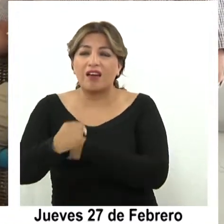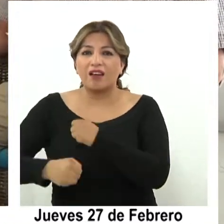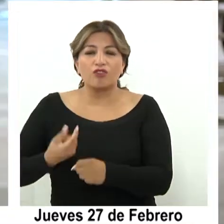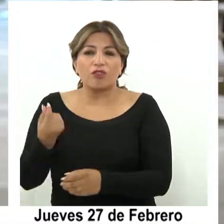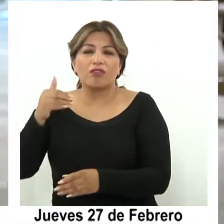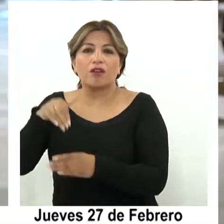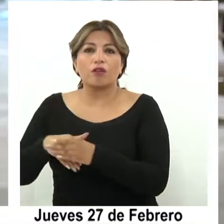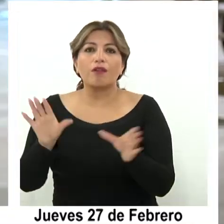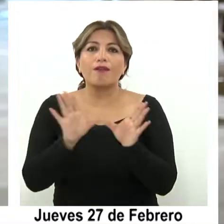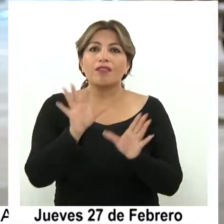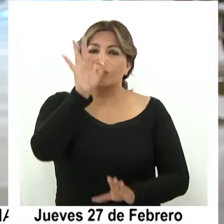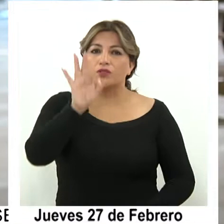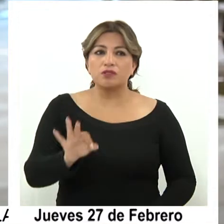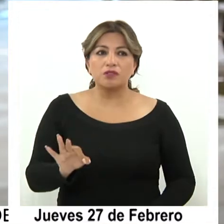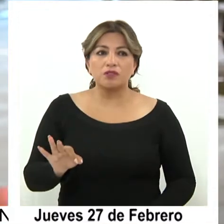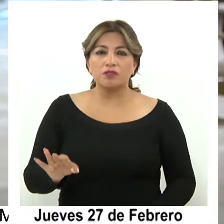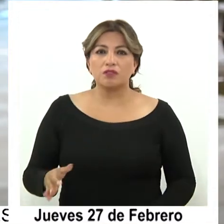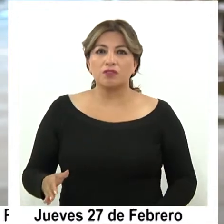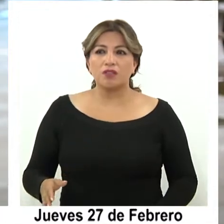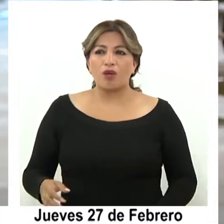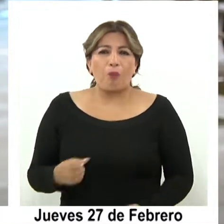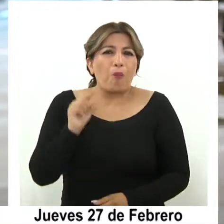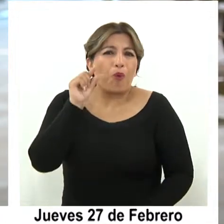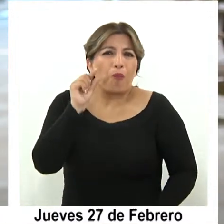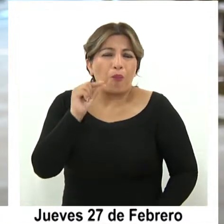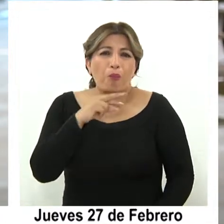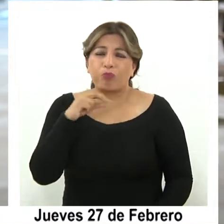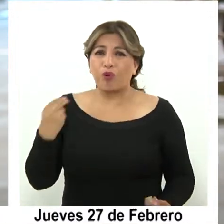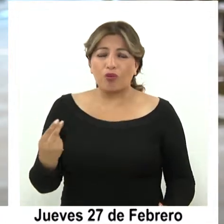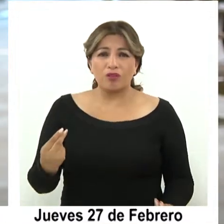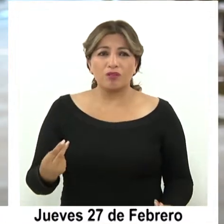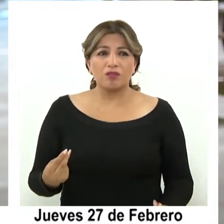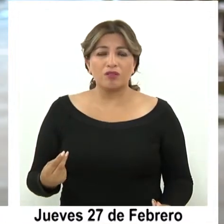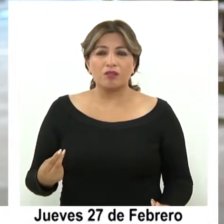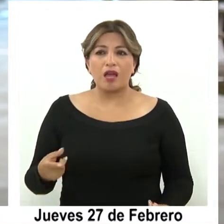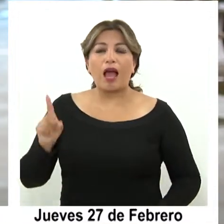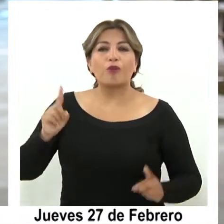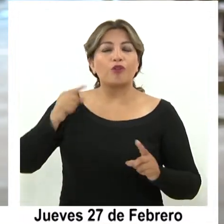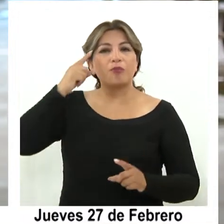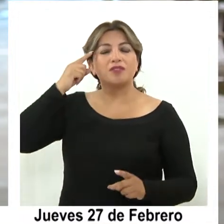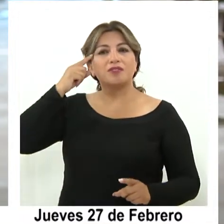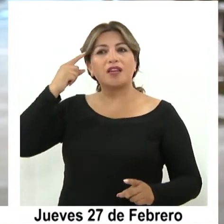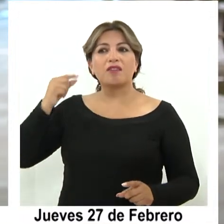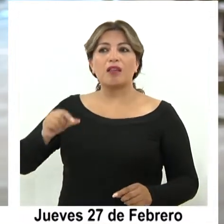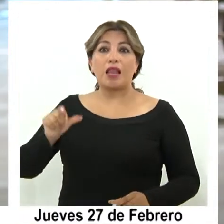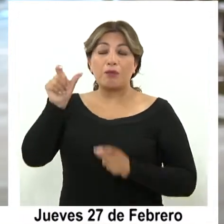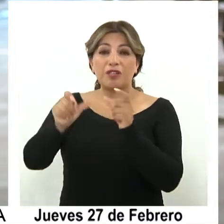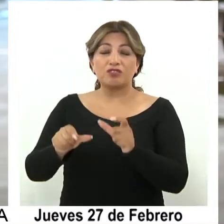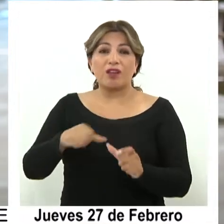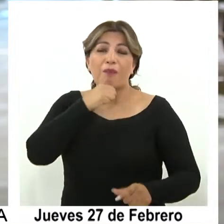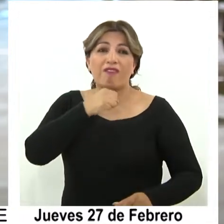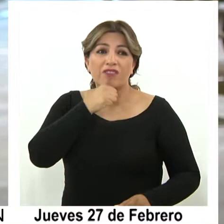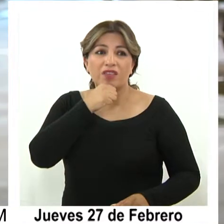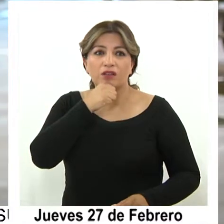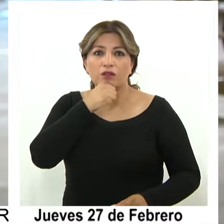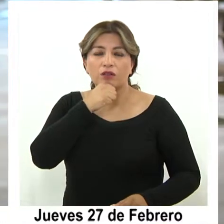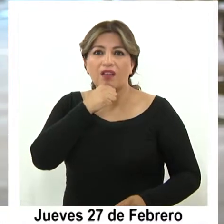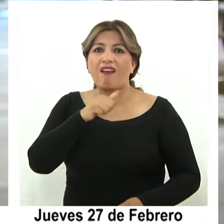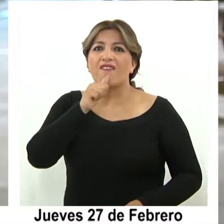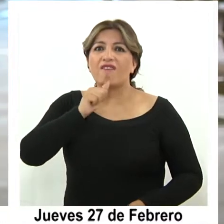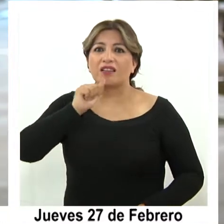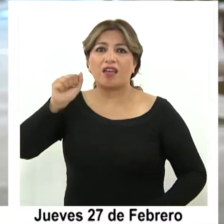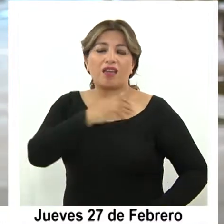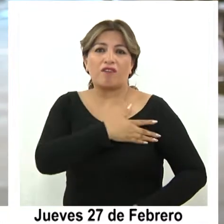ahorro? Ese 10% es absolutamente insuficiente. Aumentaron las expectativas de vida, las lagunas previsionales